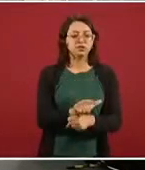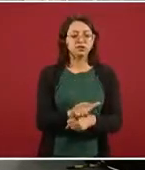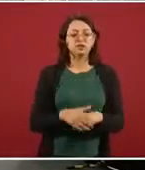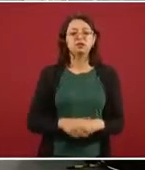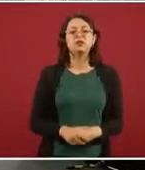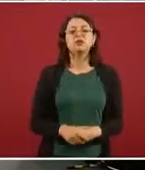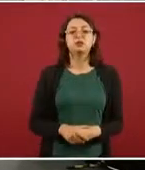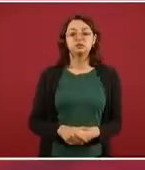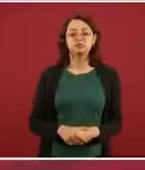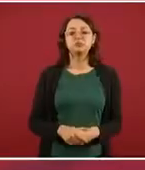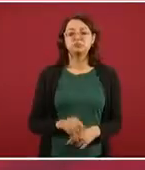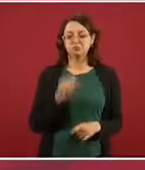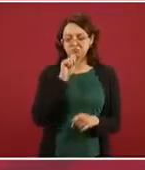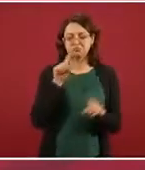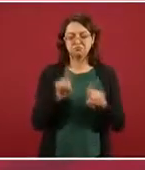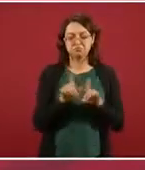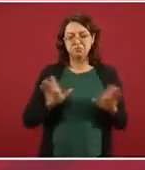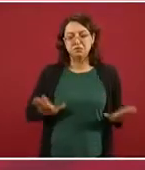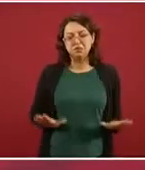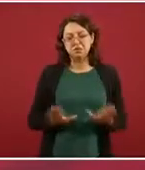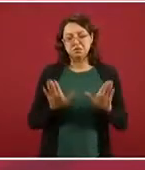que estamos también procurando